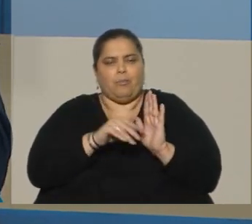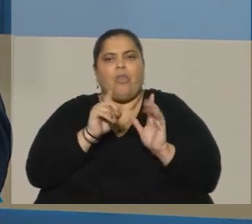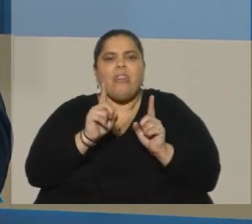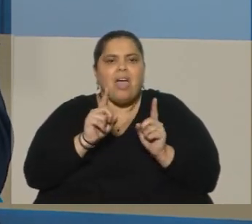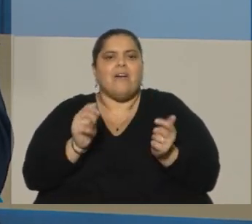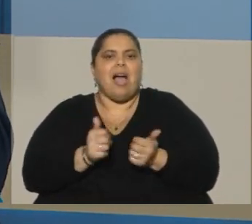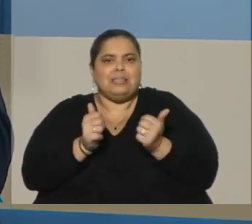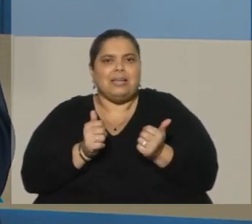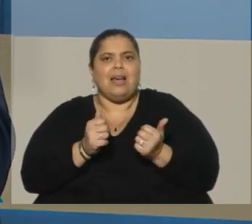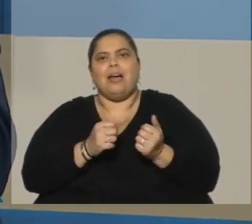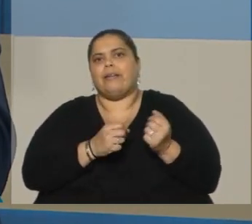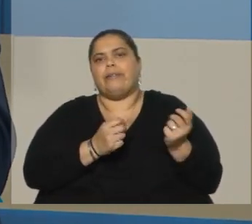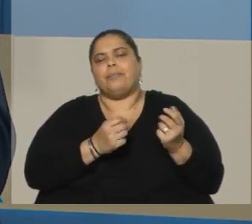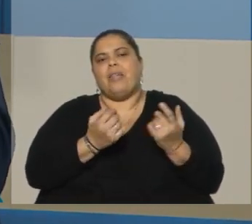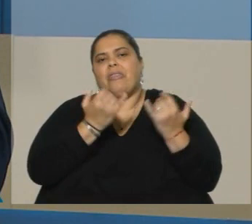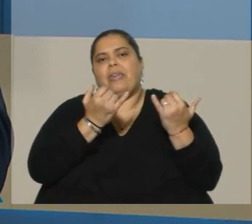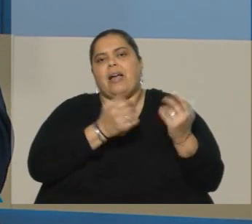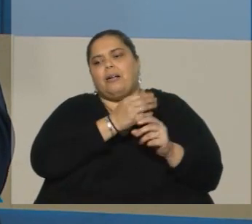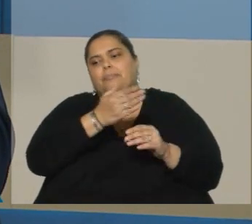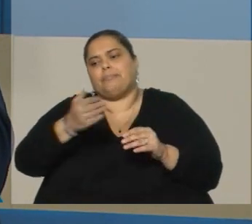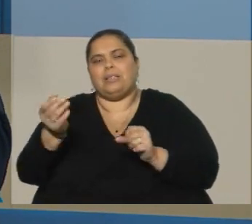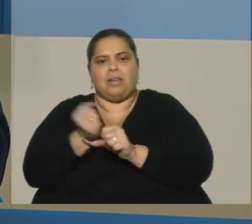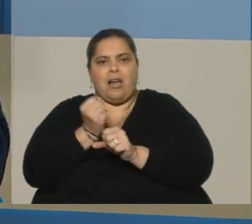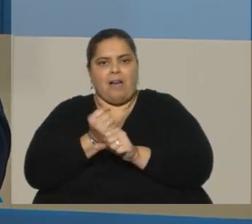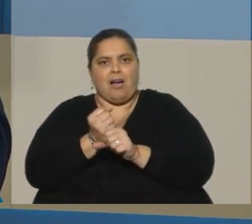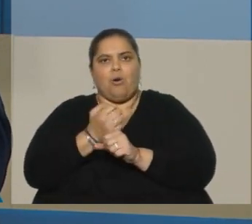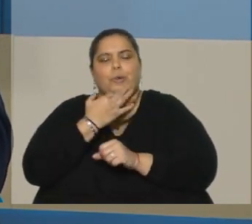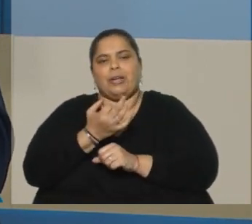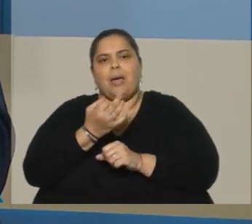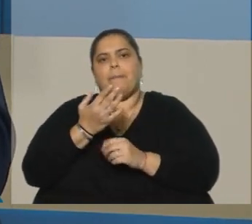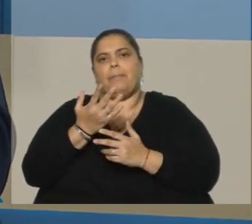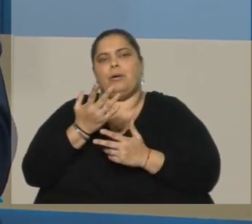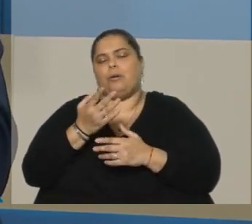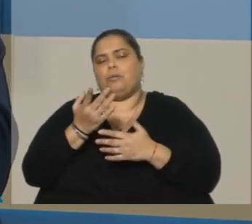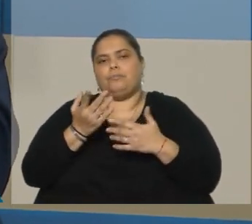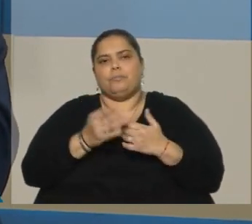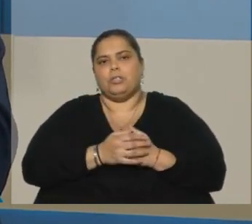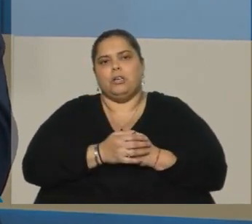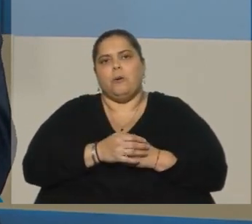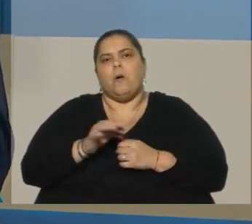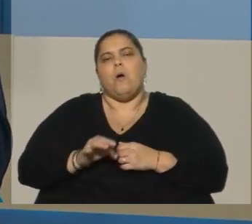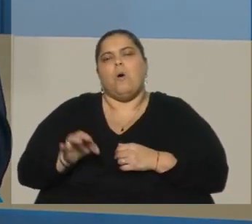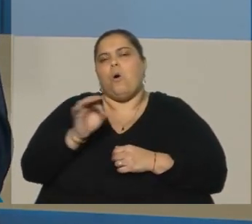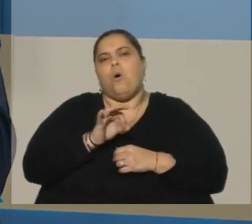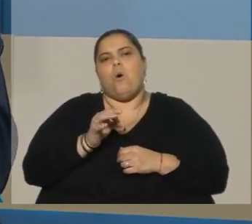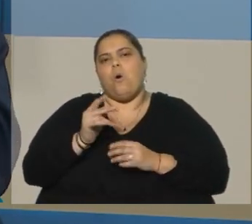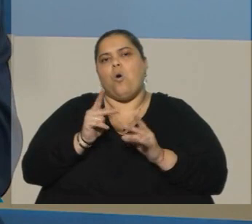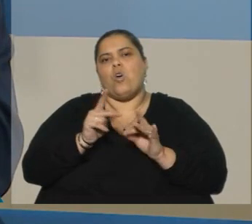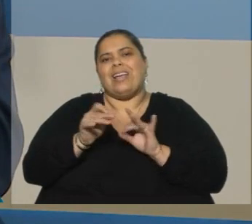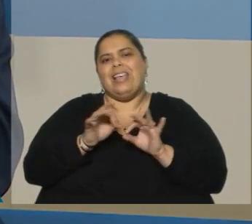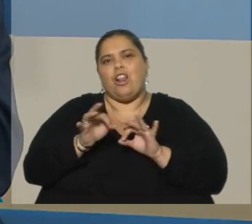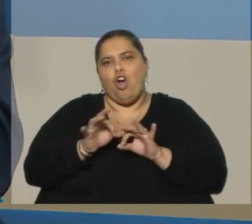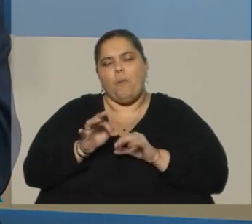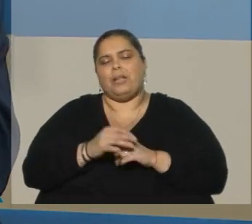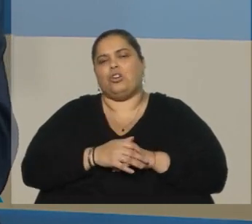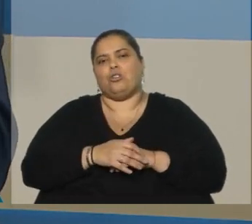tantas unidades de trabajo equivalentes, por ejemplo, a tantos kilómetros de sísmica 2D o equivalente a tantos kilómetros cuadrados de sísmica